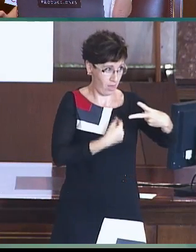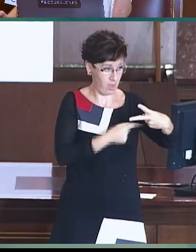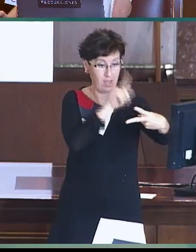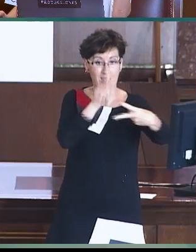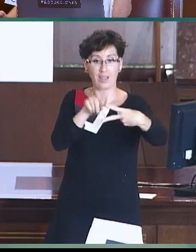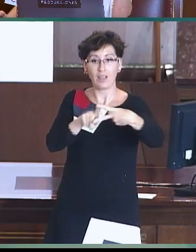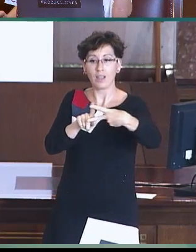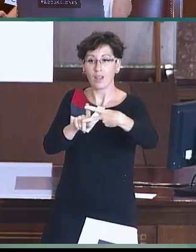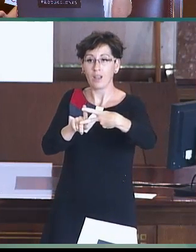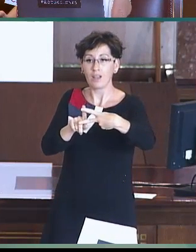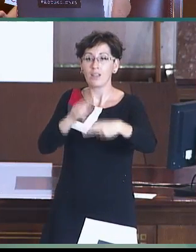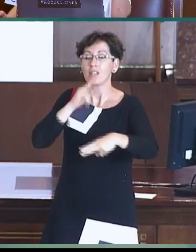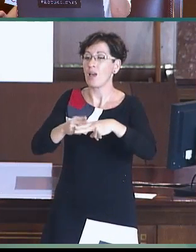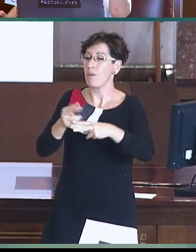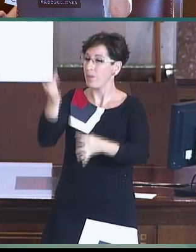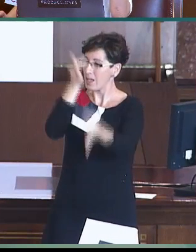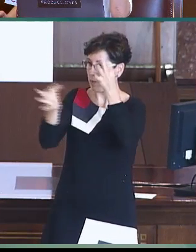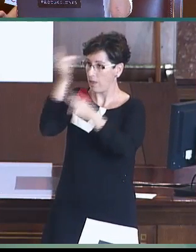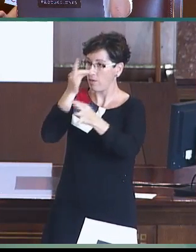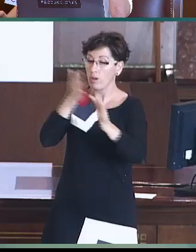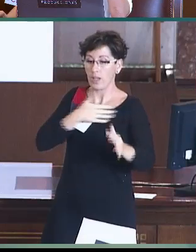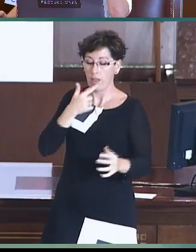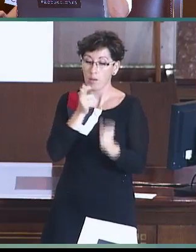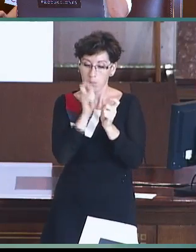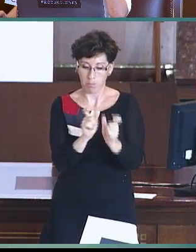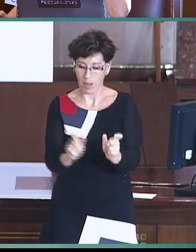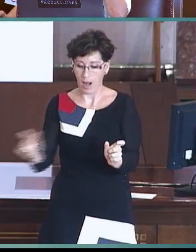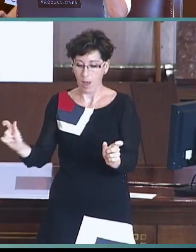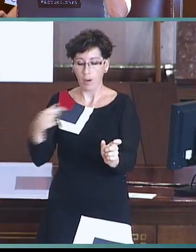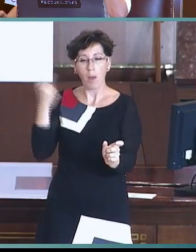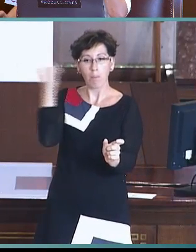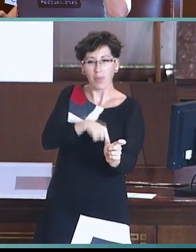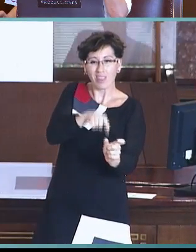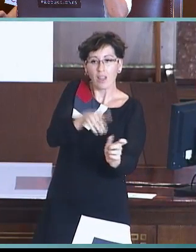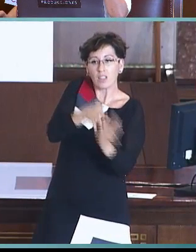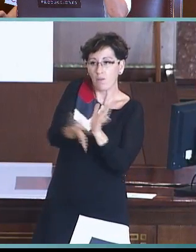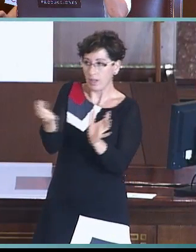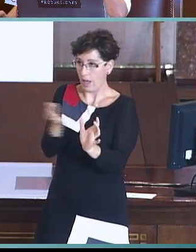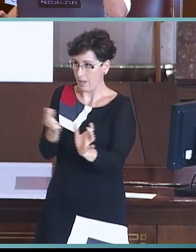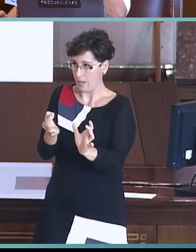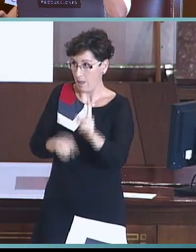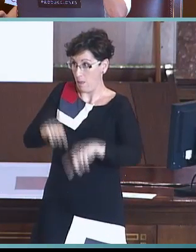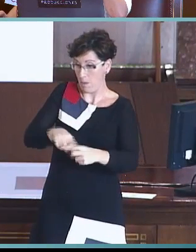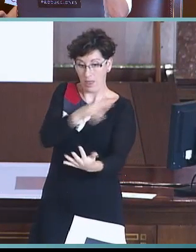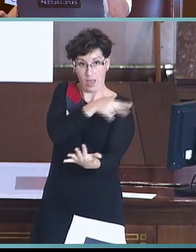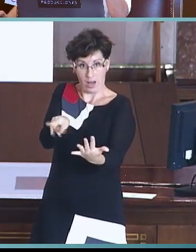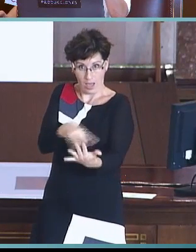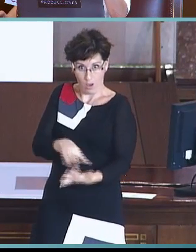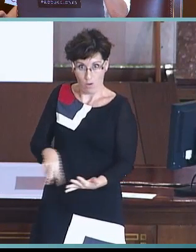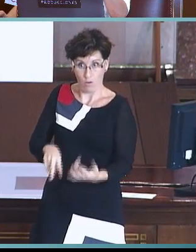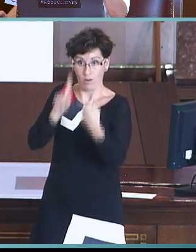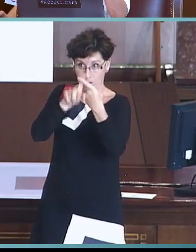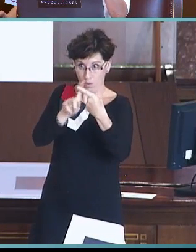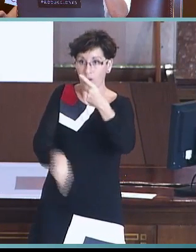componente específico, que es el referido a la identificación de las palabras escritas, y un componente no específico, que se refiere a